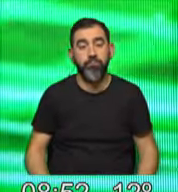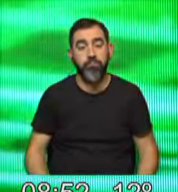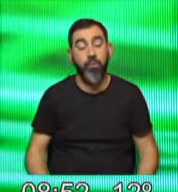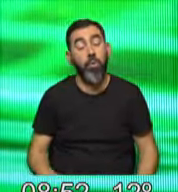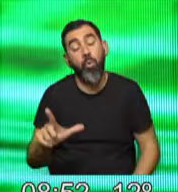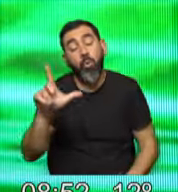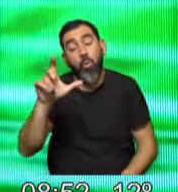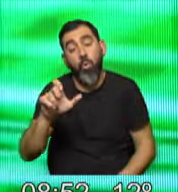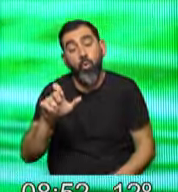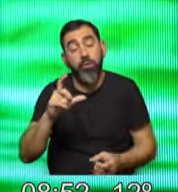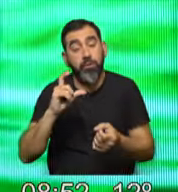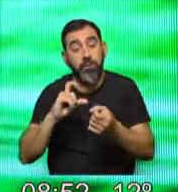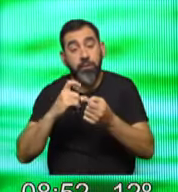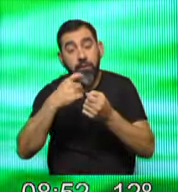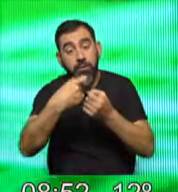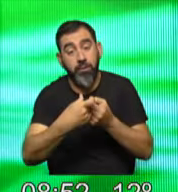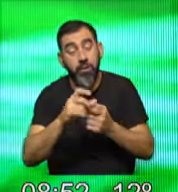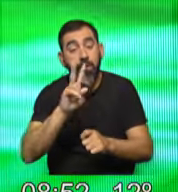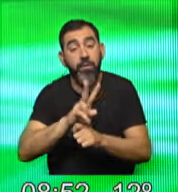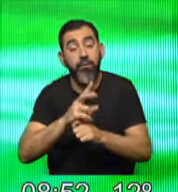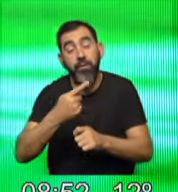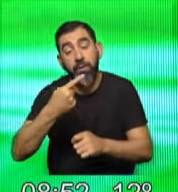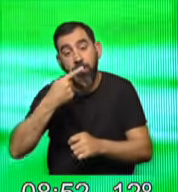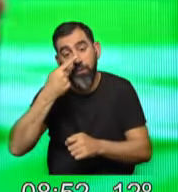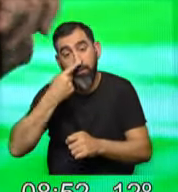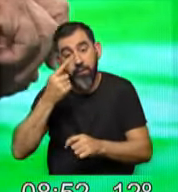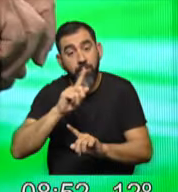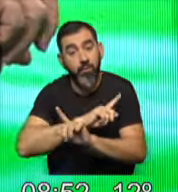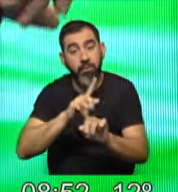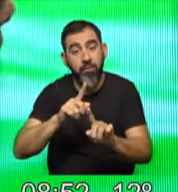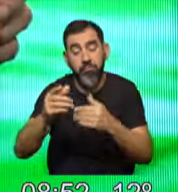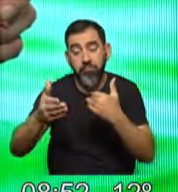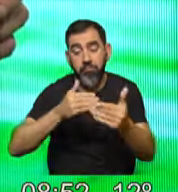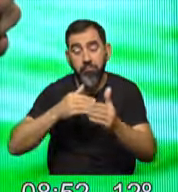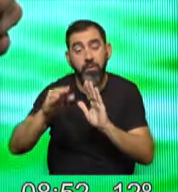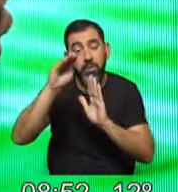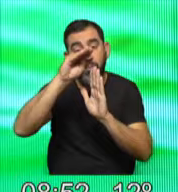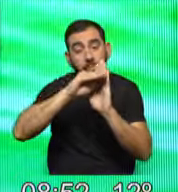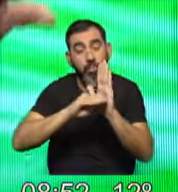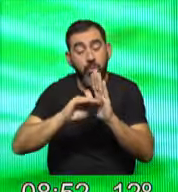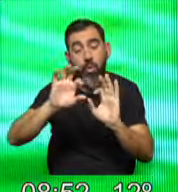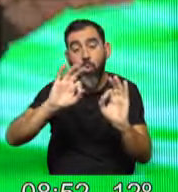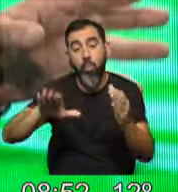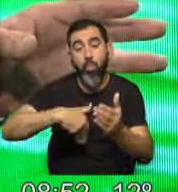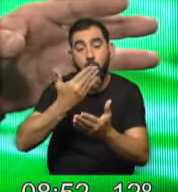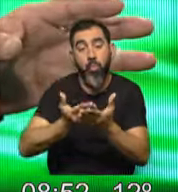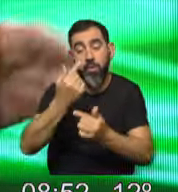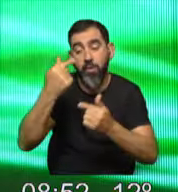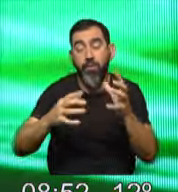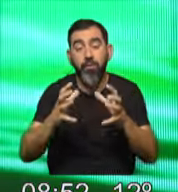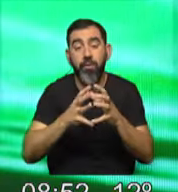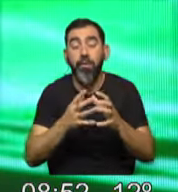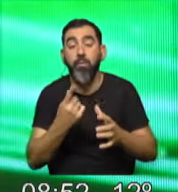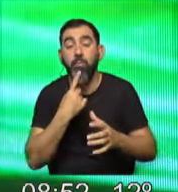que el movimiento sindical como defiende intereses no le es indiferente el programa y las propuestas que hagan los distintos partidos